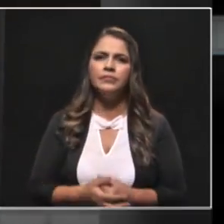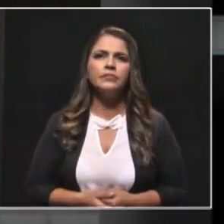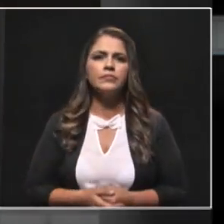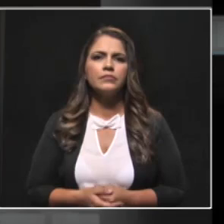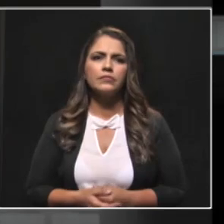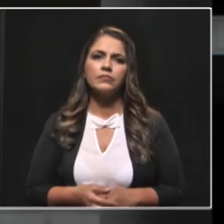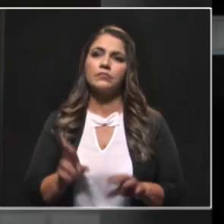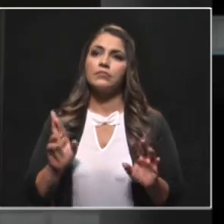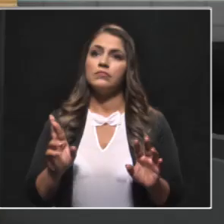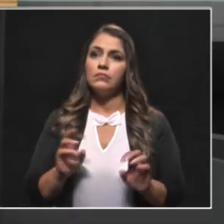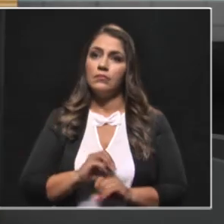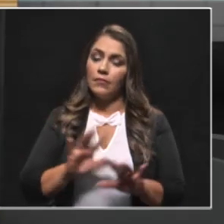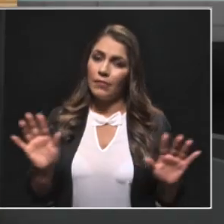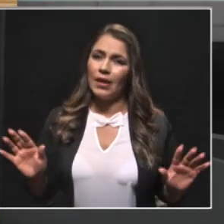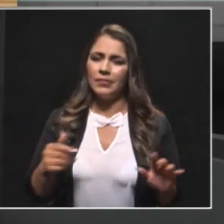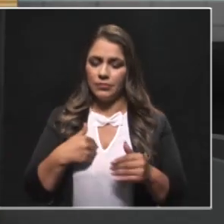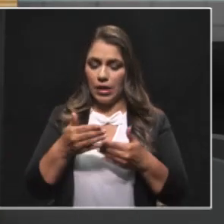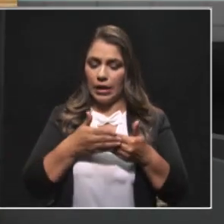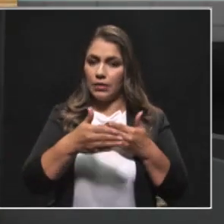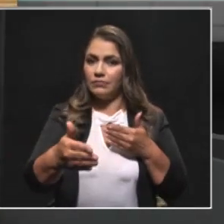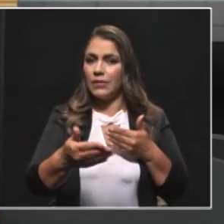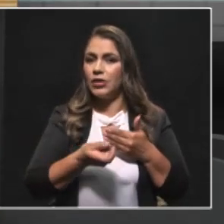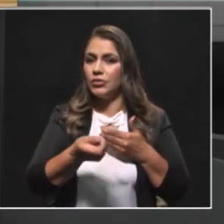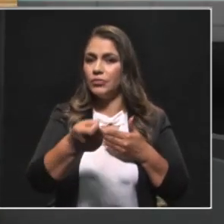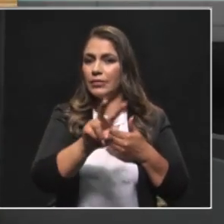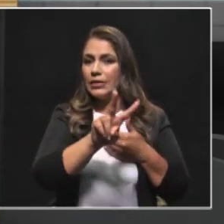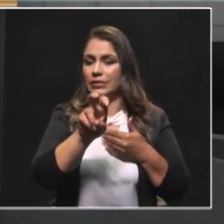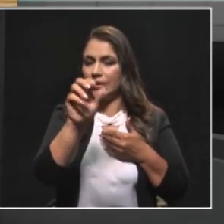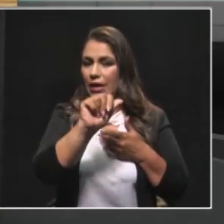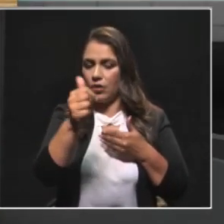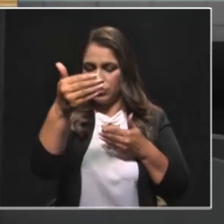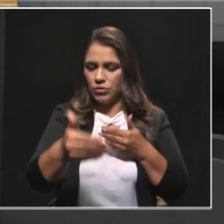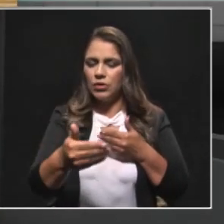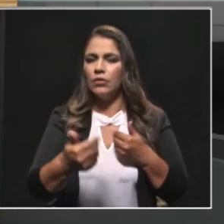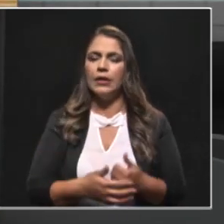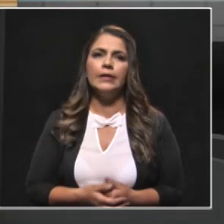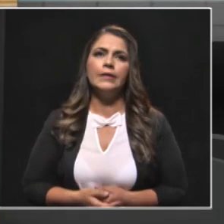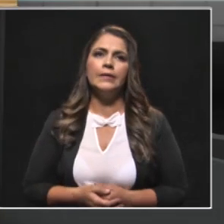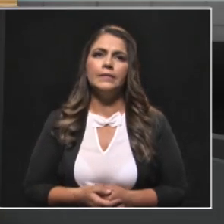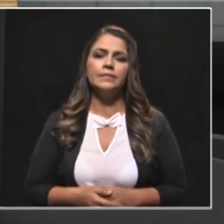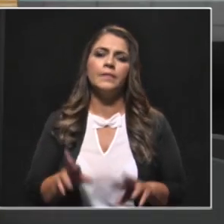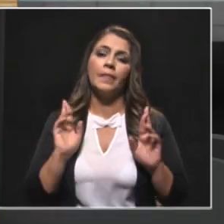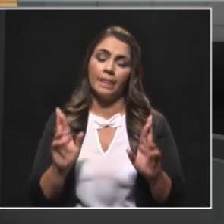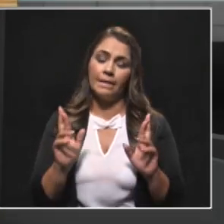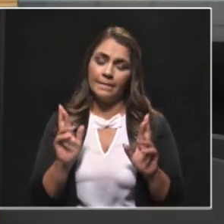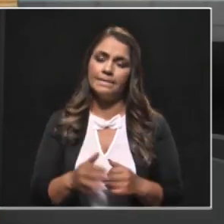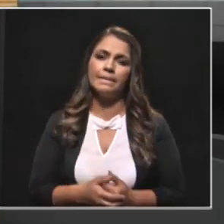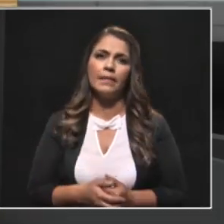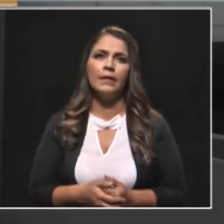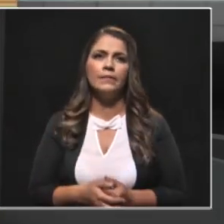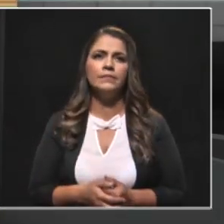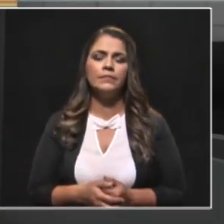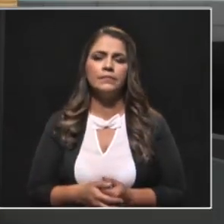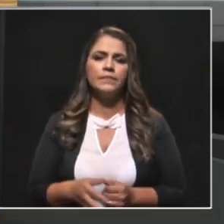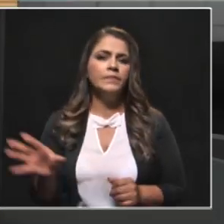más claridad en inscripción de cédulas? ¿Qué expectativa hay de aquí a la fecha del 27 de agosto que se vence el plazo? Pues nosotros esperamos que las autoridades electorales